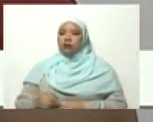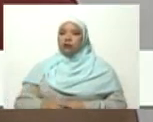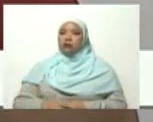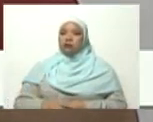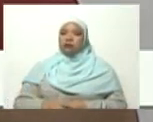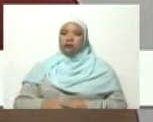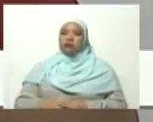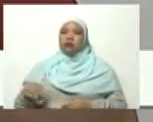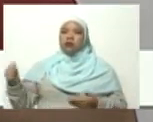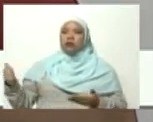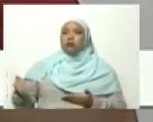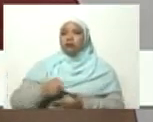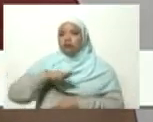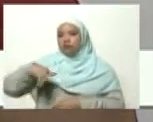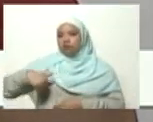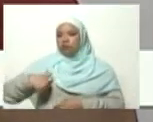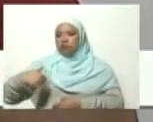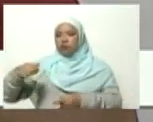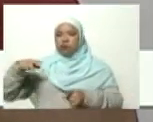Los agredidos somos nosotros.